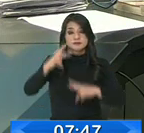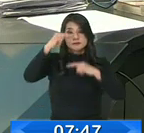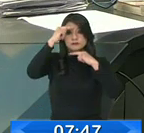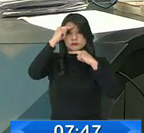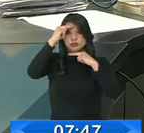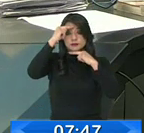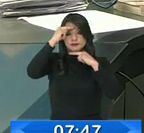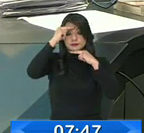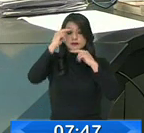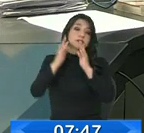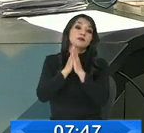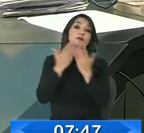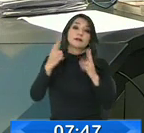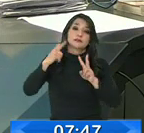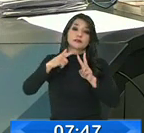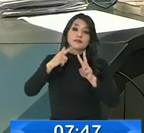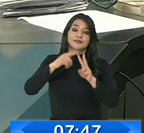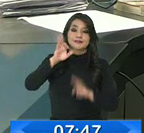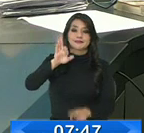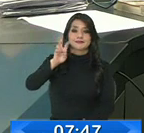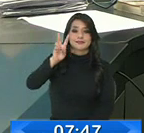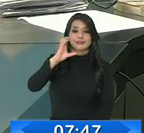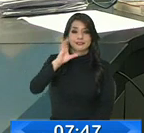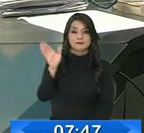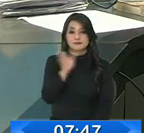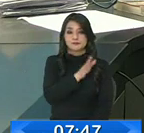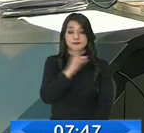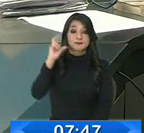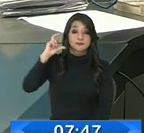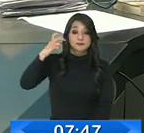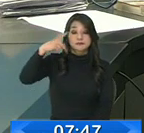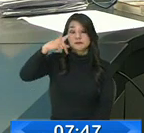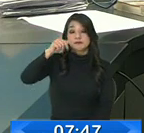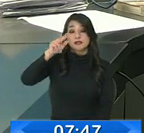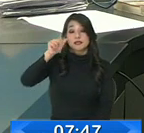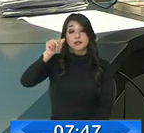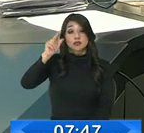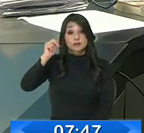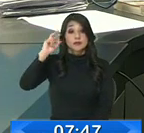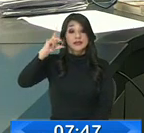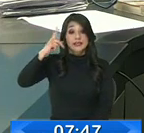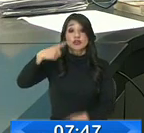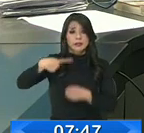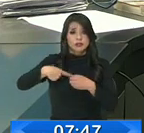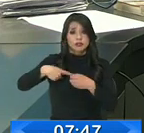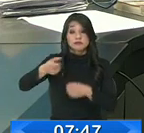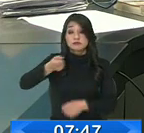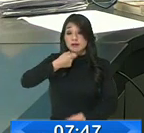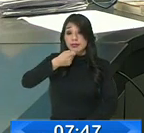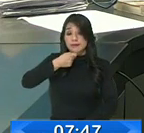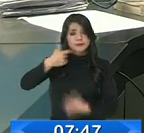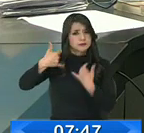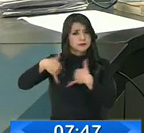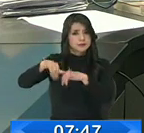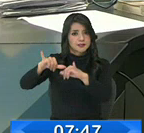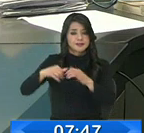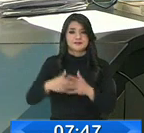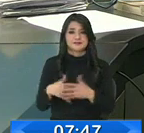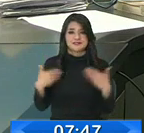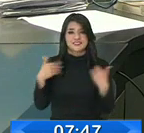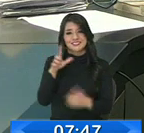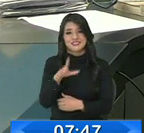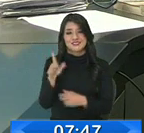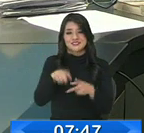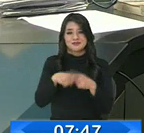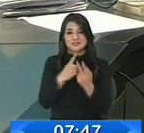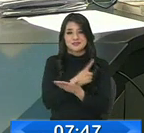El Comercio TV a través de Televicentro. En las radios Platinum y Radio Quito vamos a continuar este diálogo. Un feliz lunes, feliz inicio